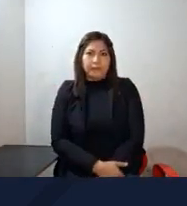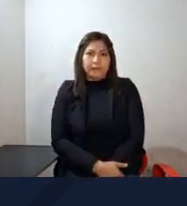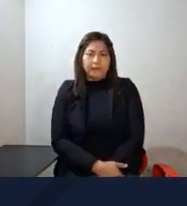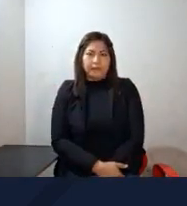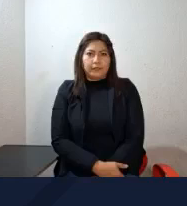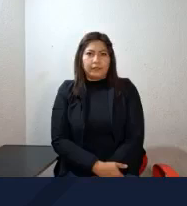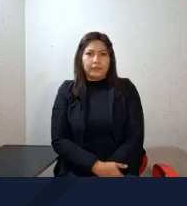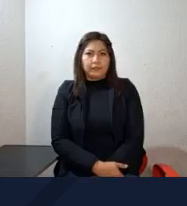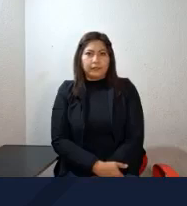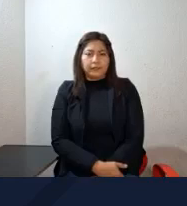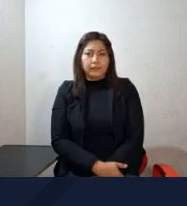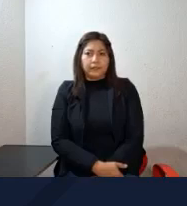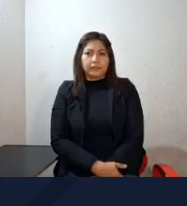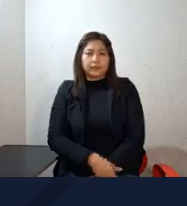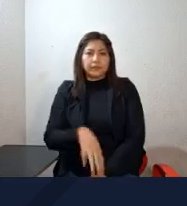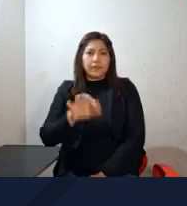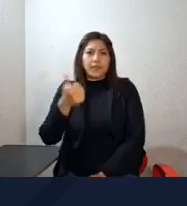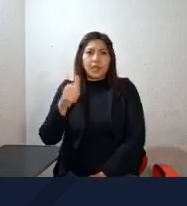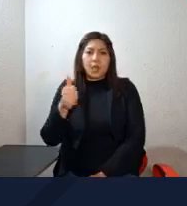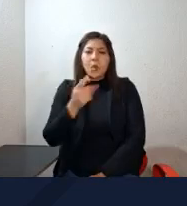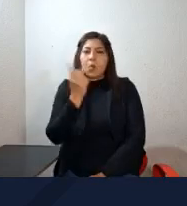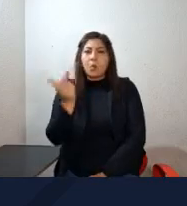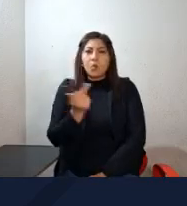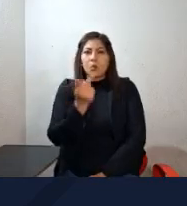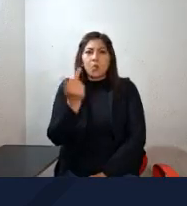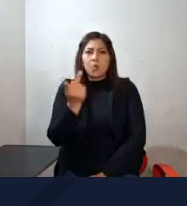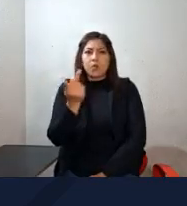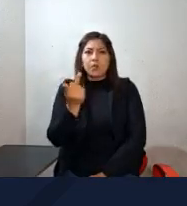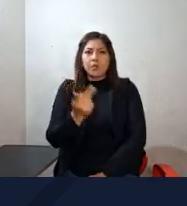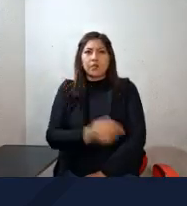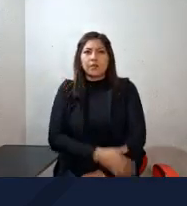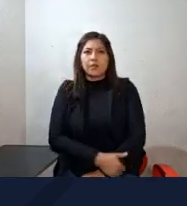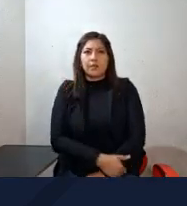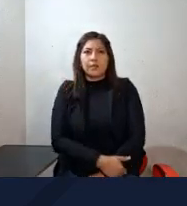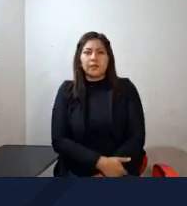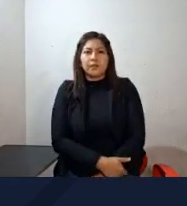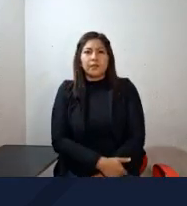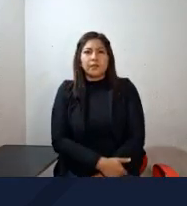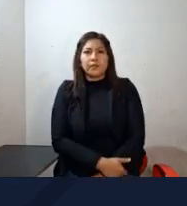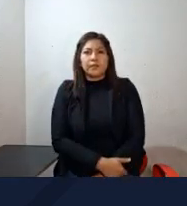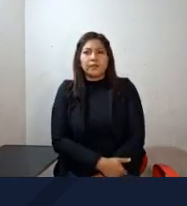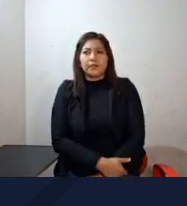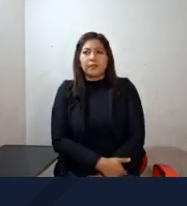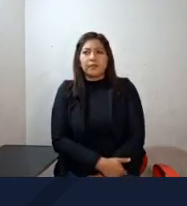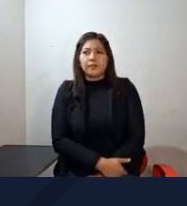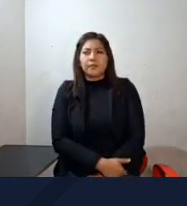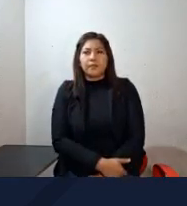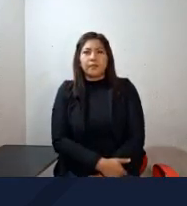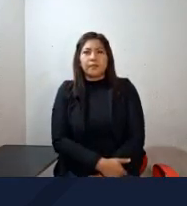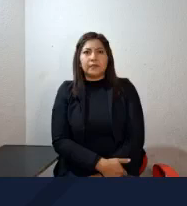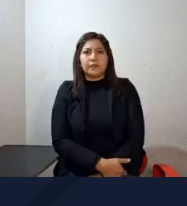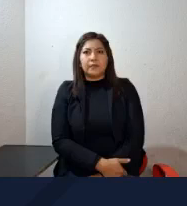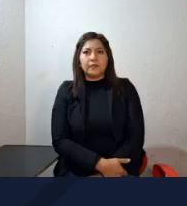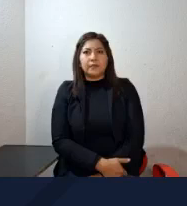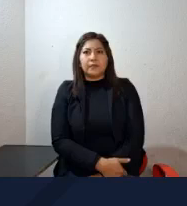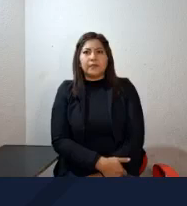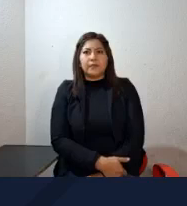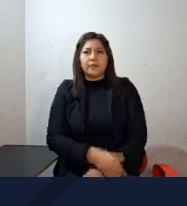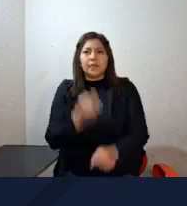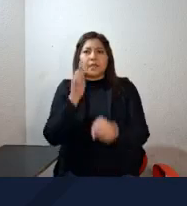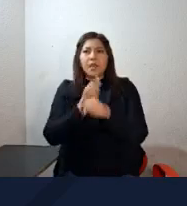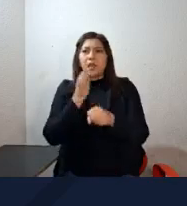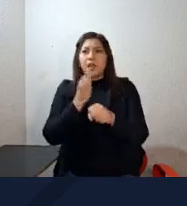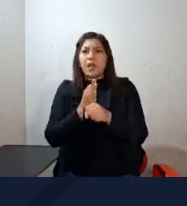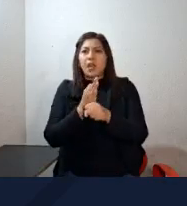Tenemos otra pregunta que dice, muy bien, aquí ahorita, bueno, a la audiencia, bueno, vamos a dejarle los datos de la